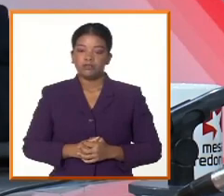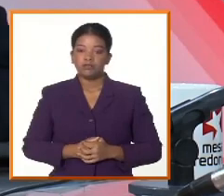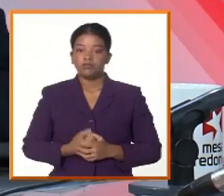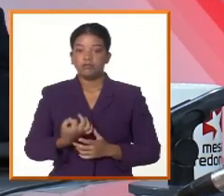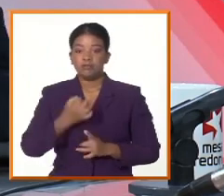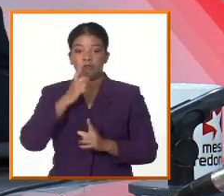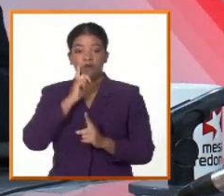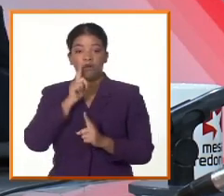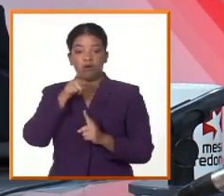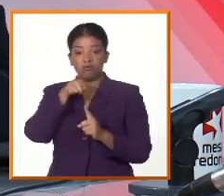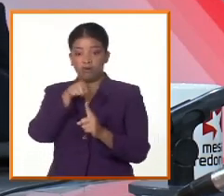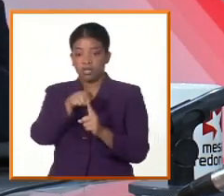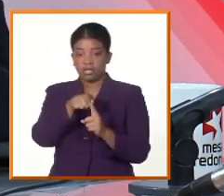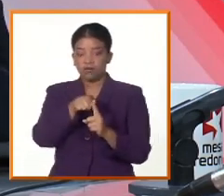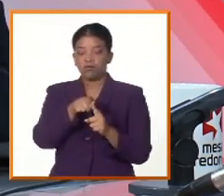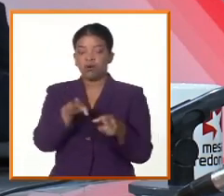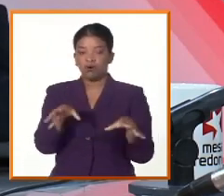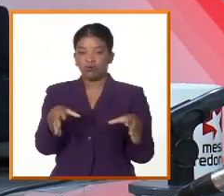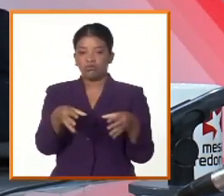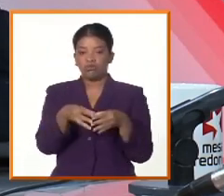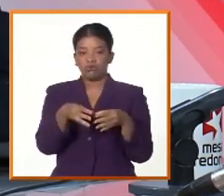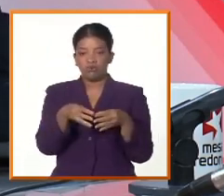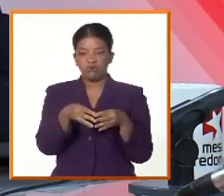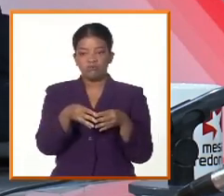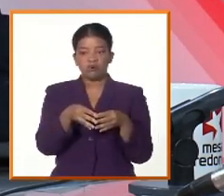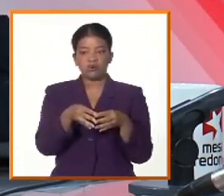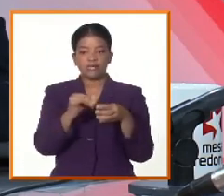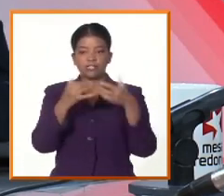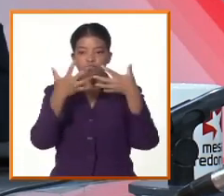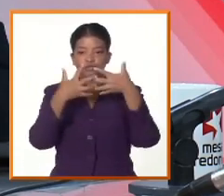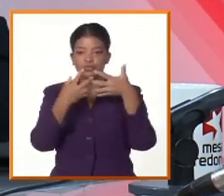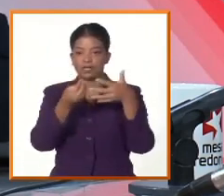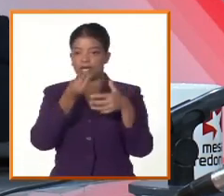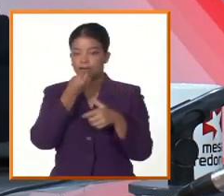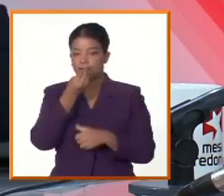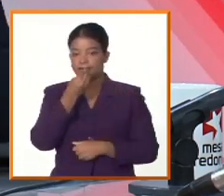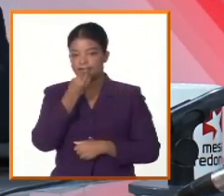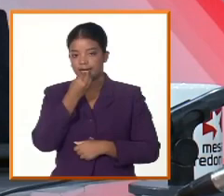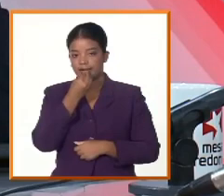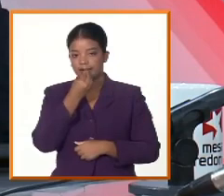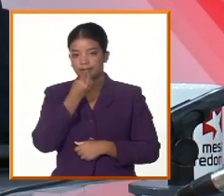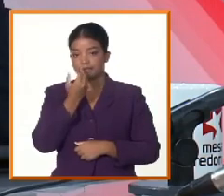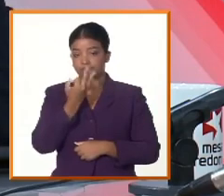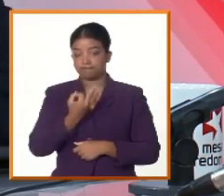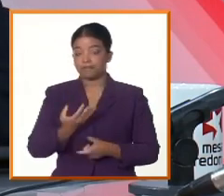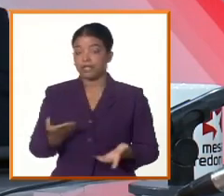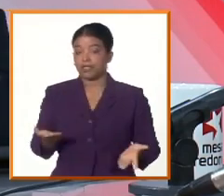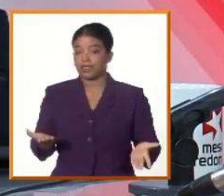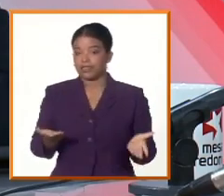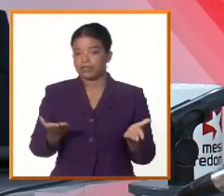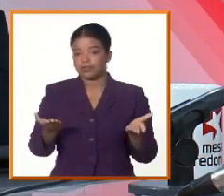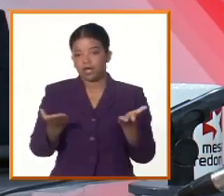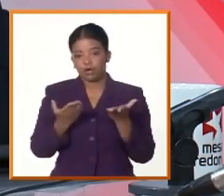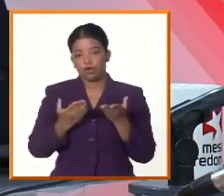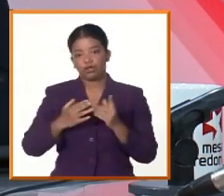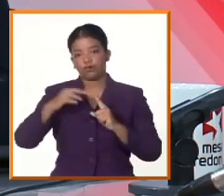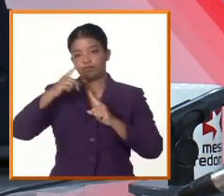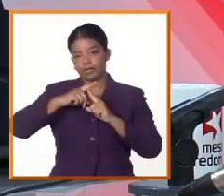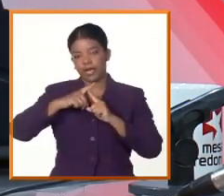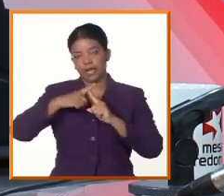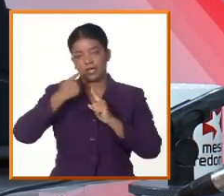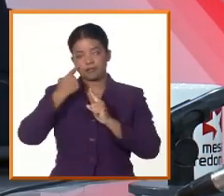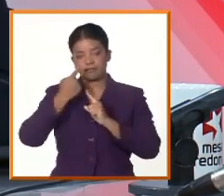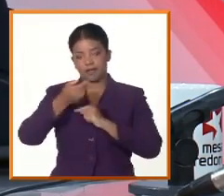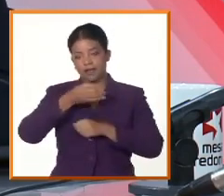también pues está el grupo de la industria alimentaria de cuyo desarrollo de cuyas principales tareas estaremos conociendo